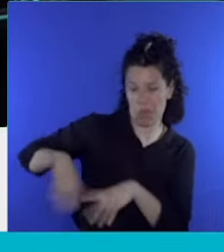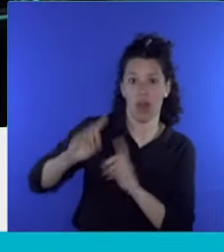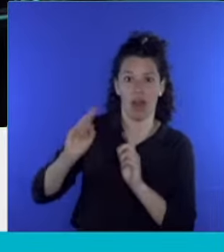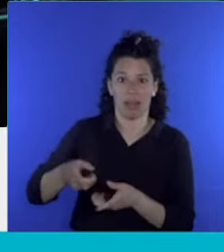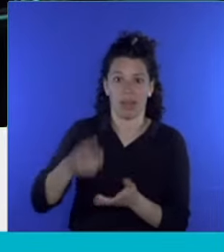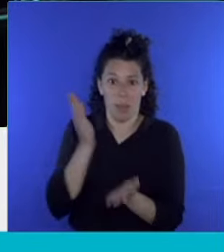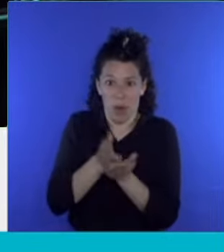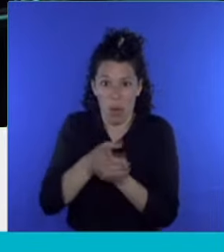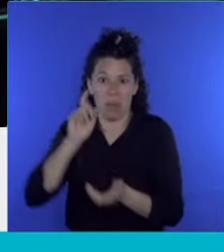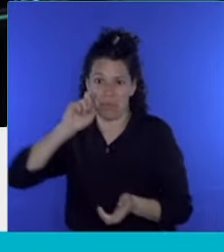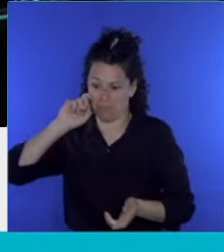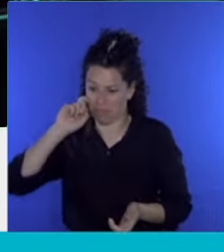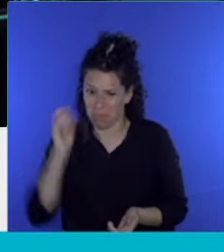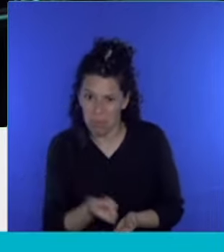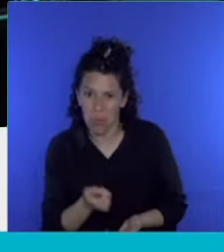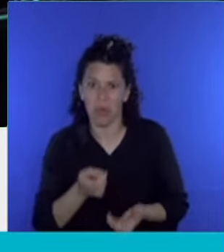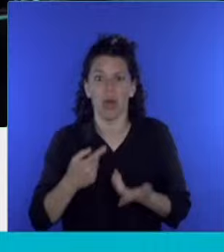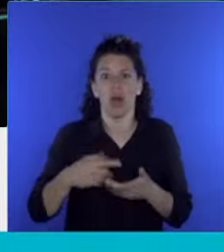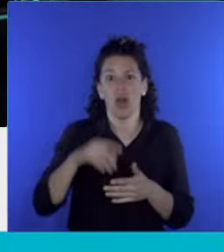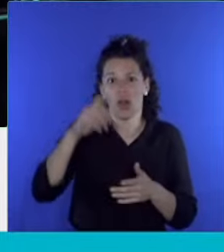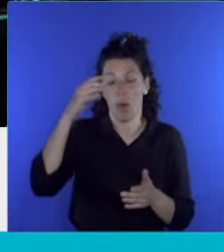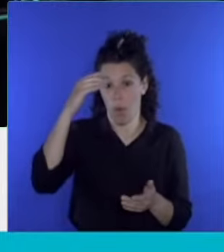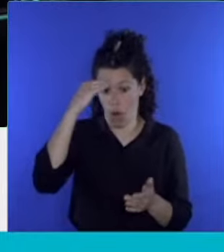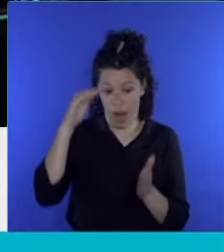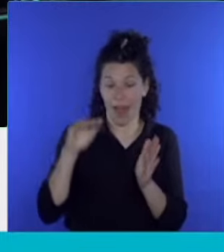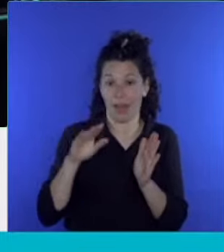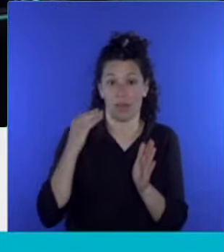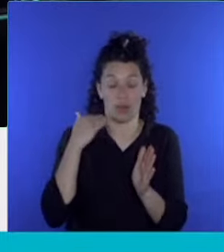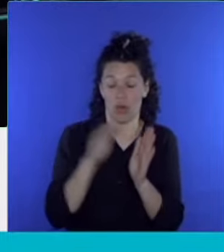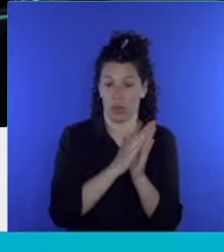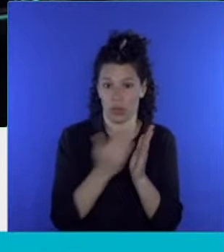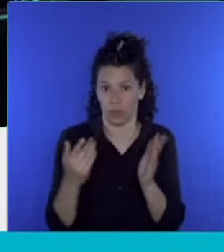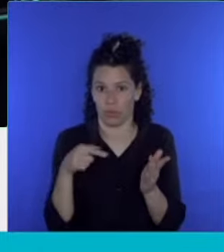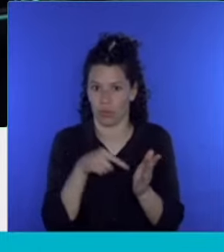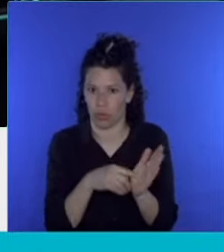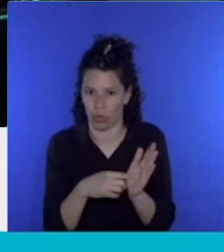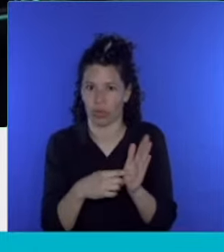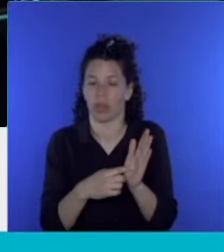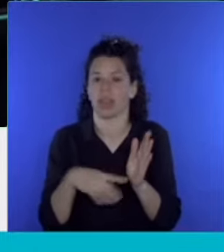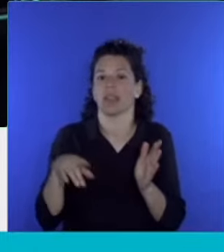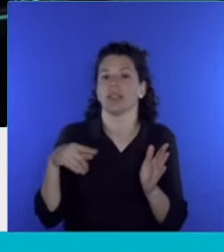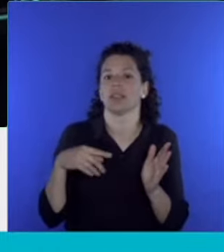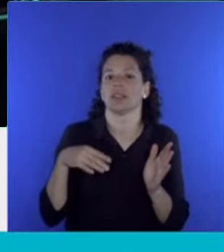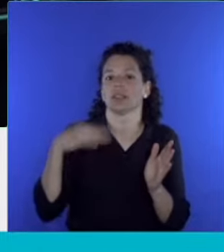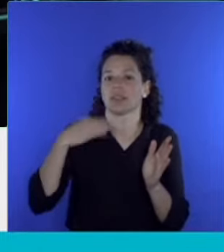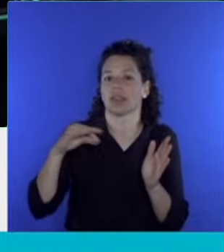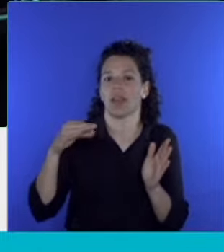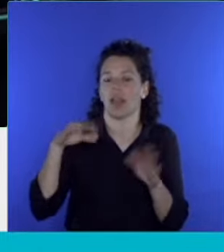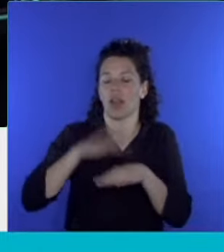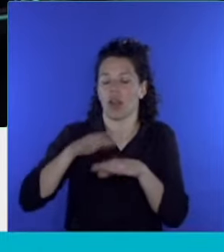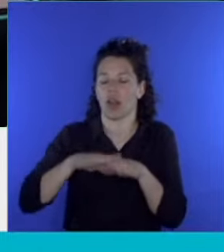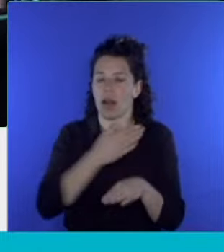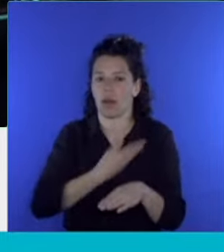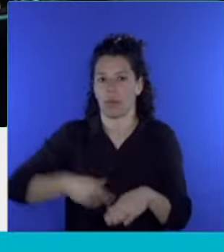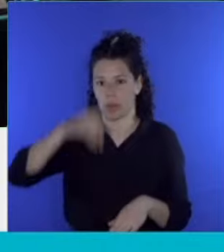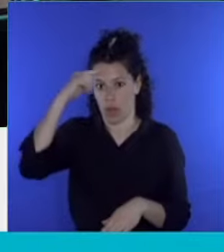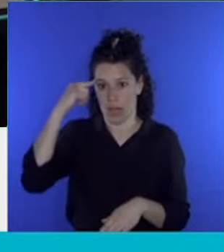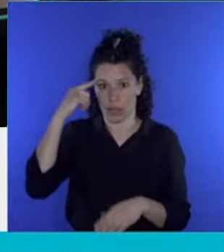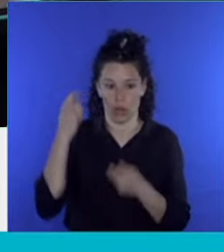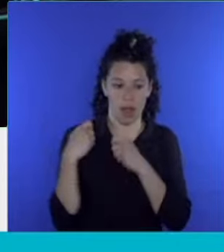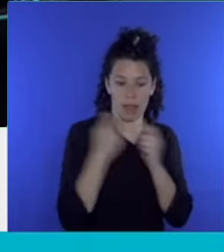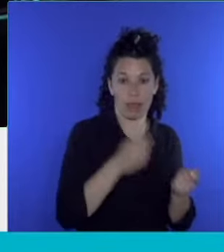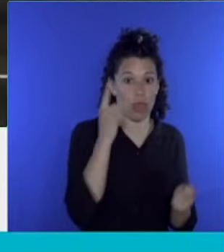deberes y responsabilidades como establece la Constitución porque son obligaciones indelegables del Estado nacional nada más señor